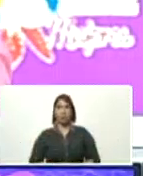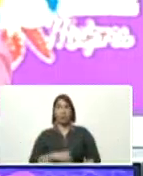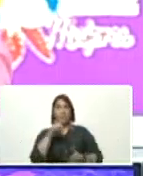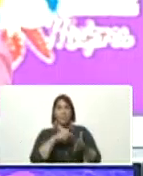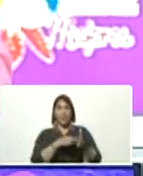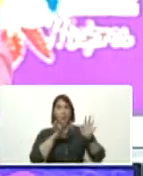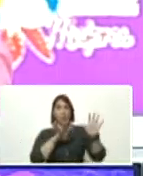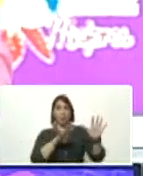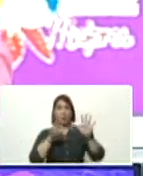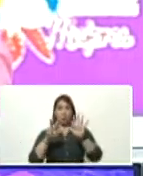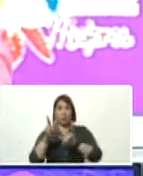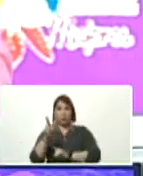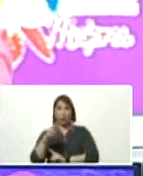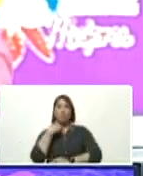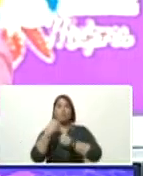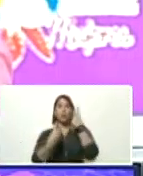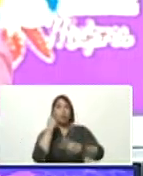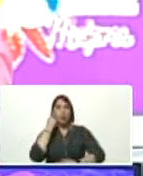1982 delegadas.